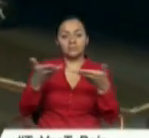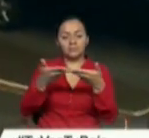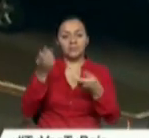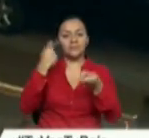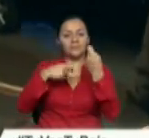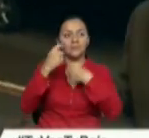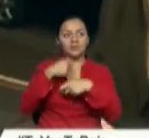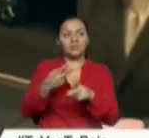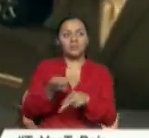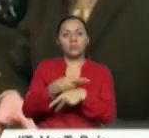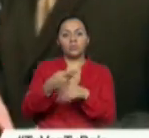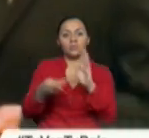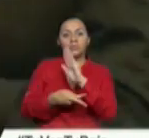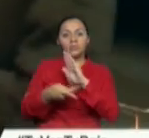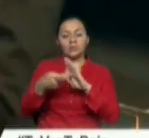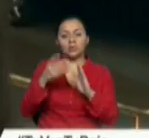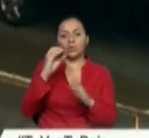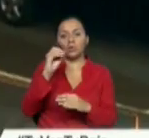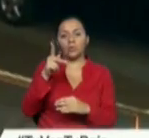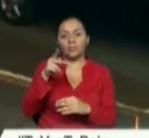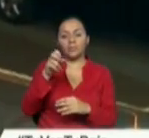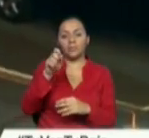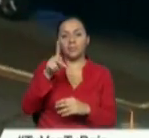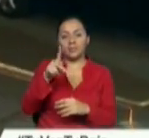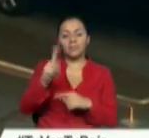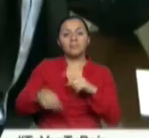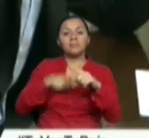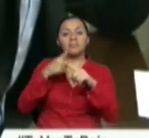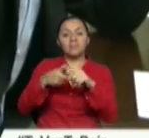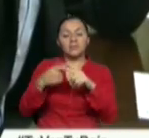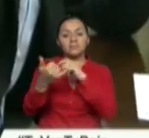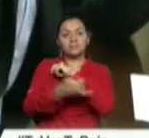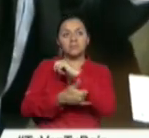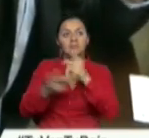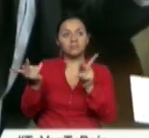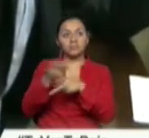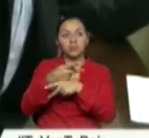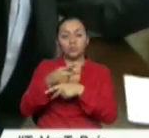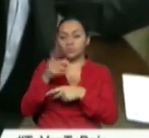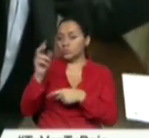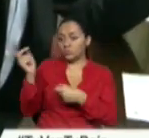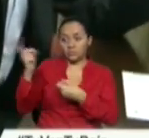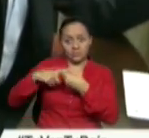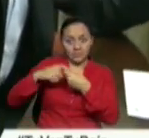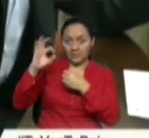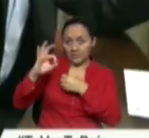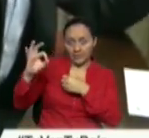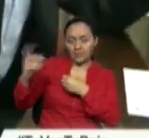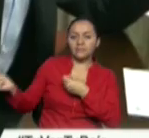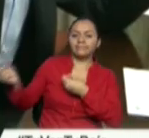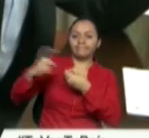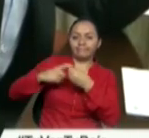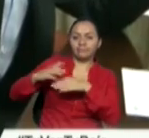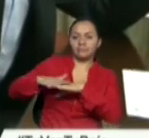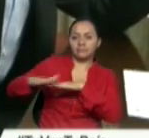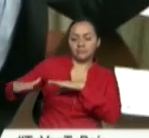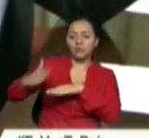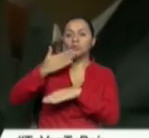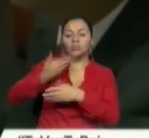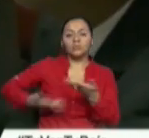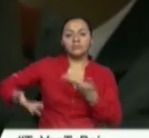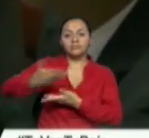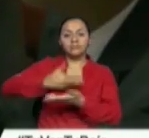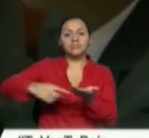exportadores de petróleo OPEP más los países productores no miembros del organismo petrolero la cita es parte de las